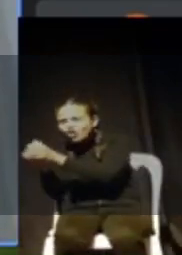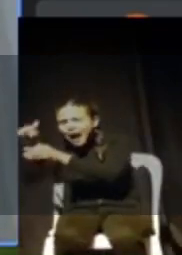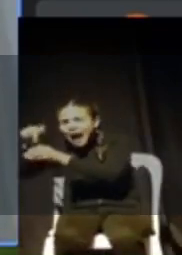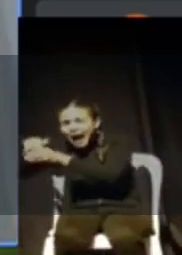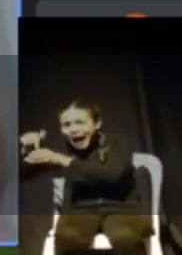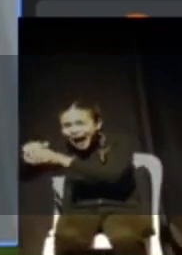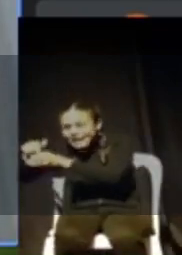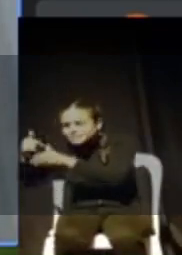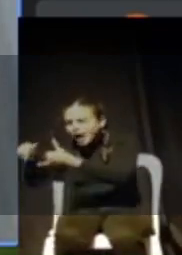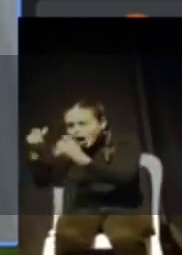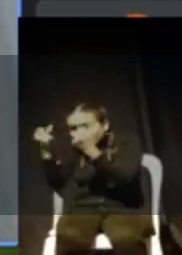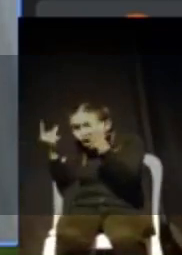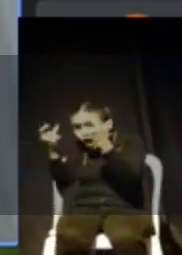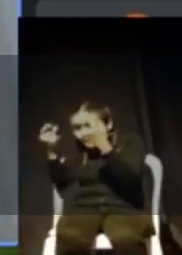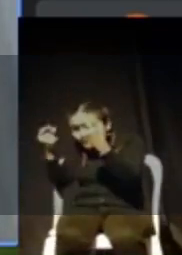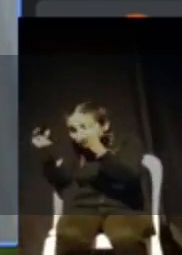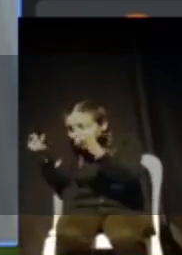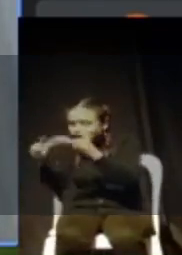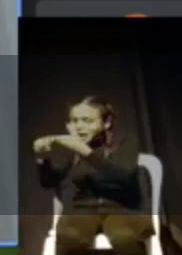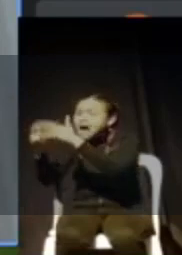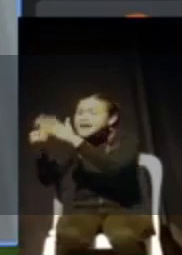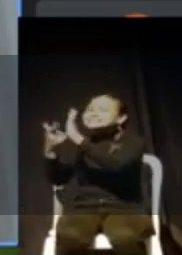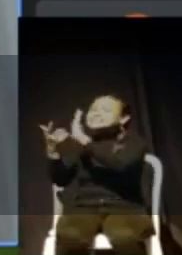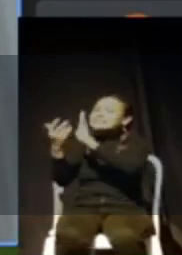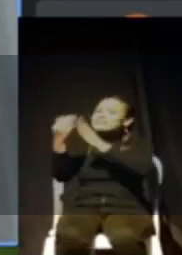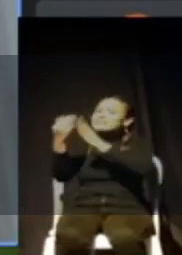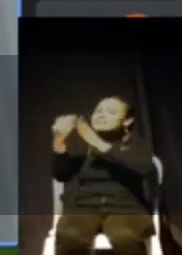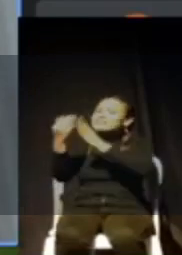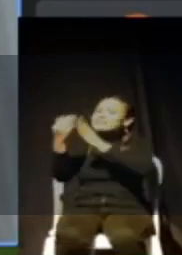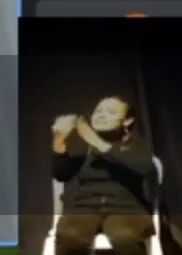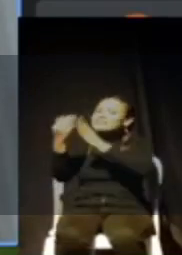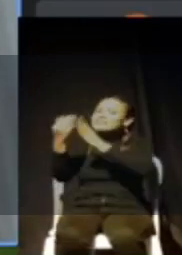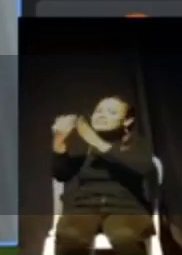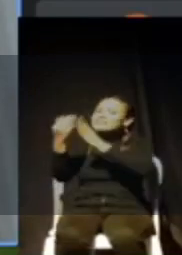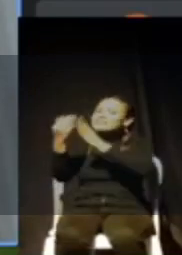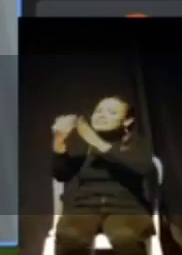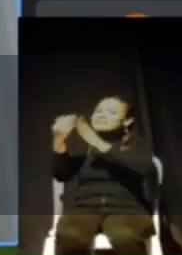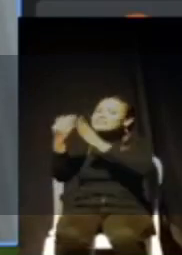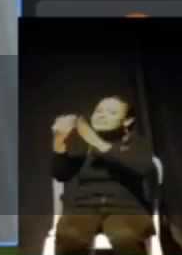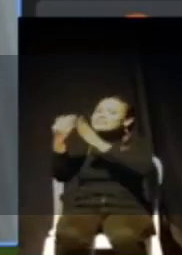¿no? Eso contenido entre comillas. Una perspectiva que